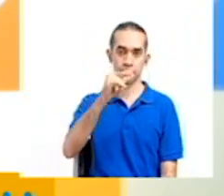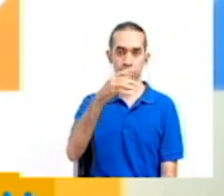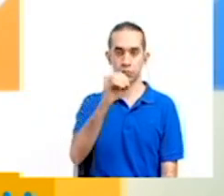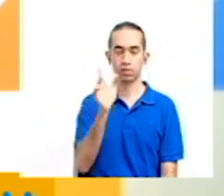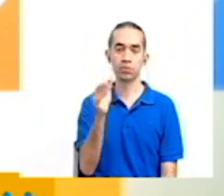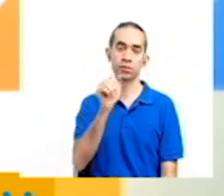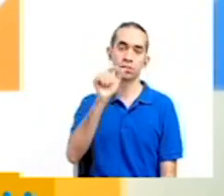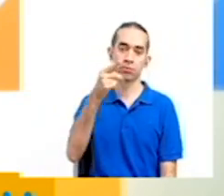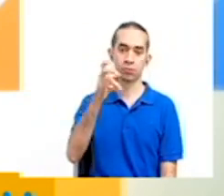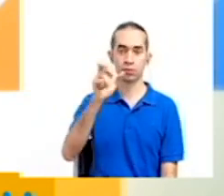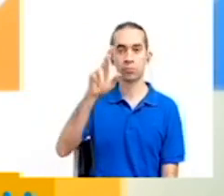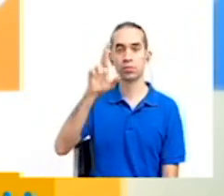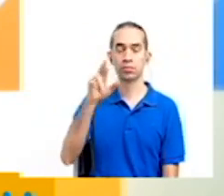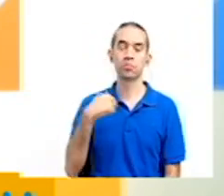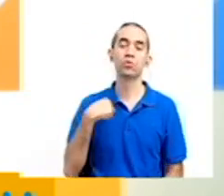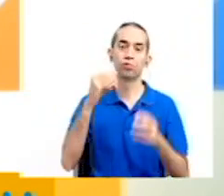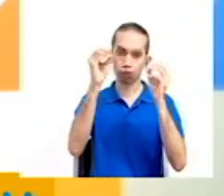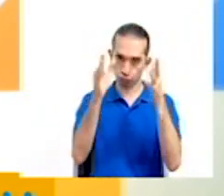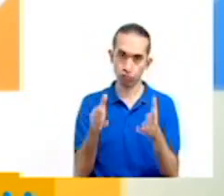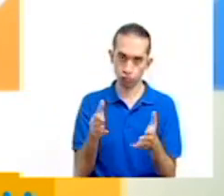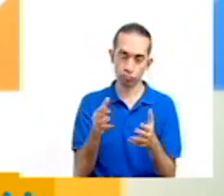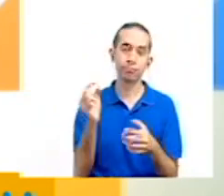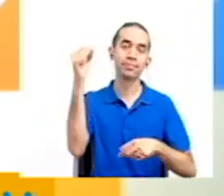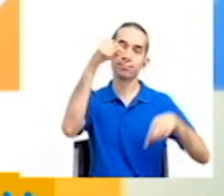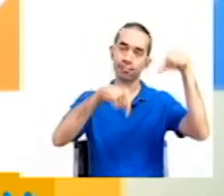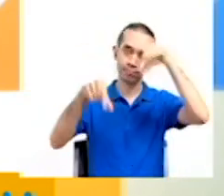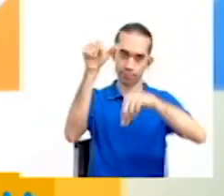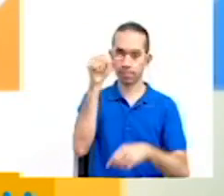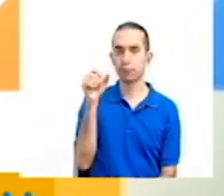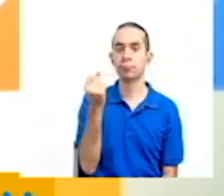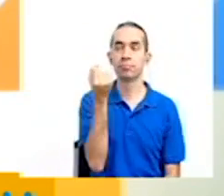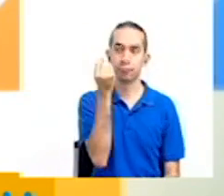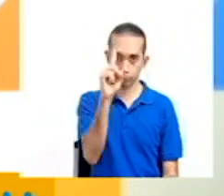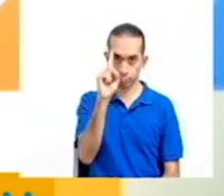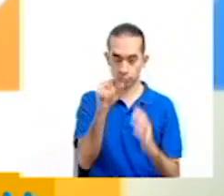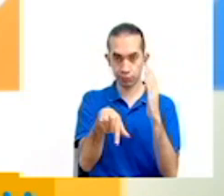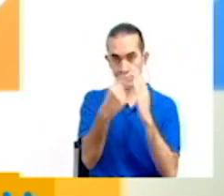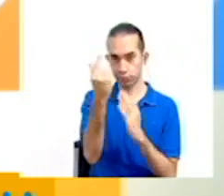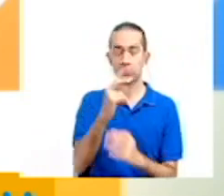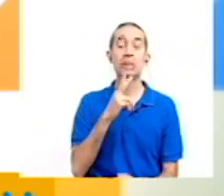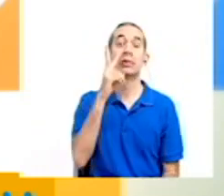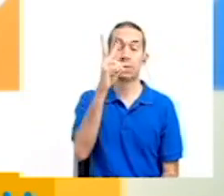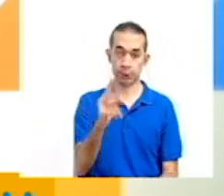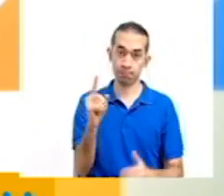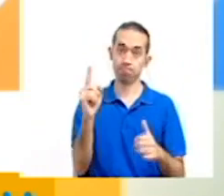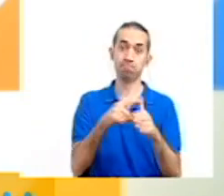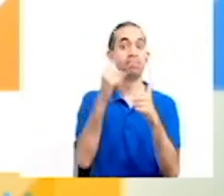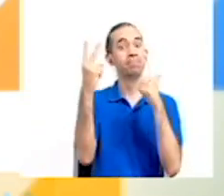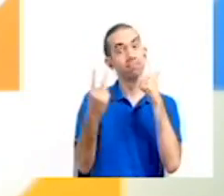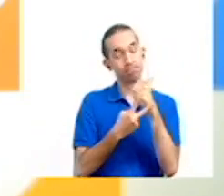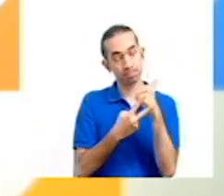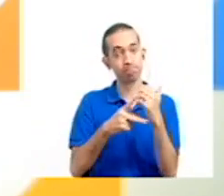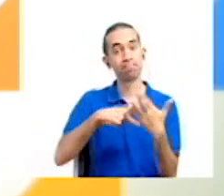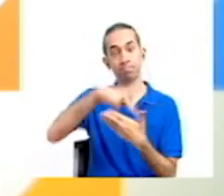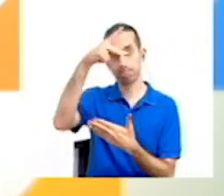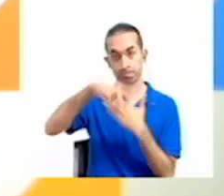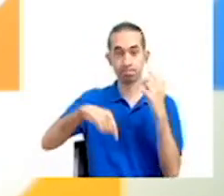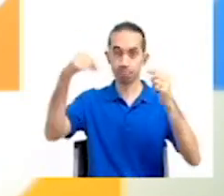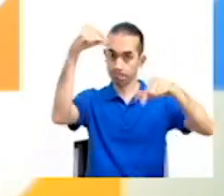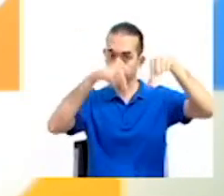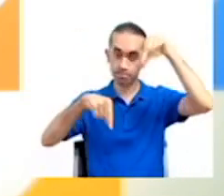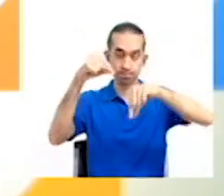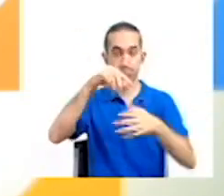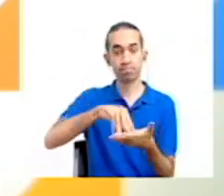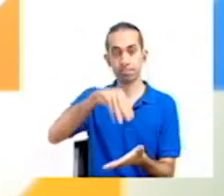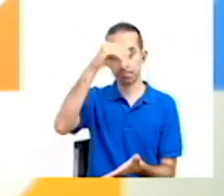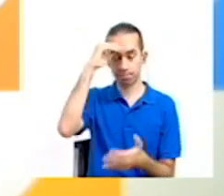ustedes en este momento en química de un décimo año. Es la verdad el primer programa de química que vamos a tener acá en Aprendo en Casa y